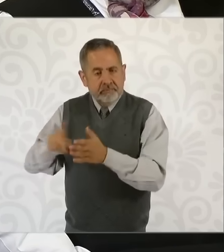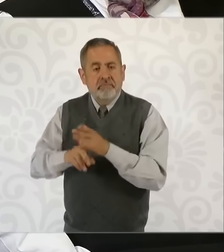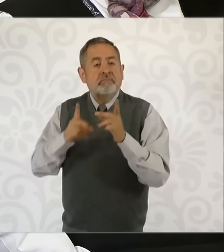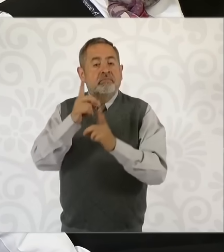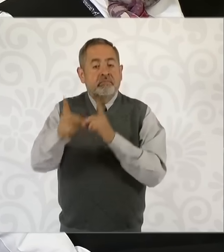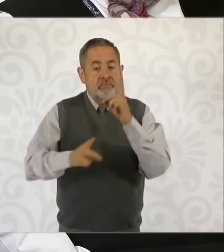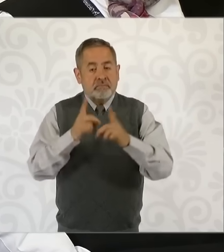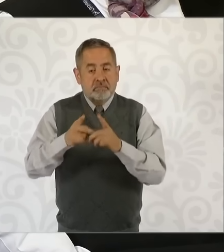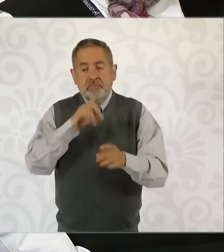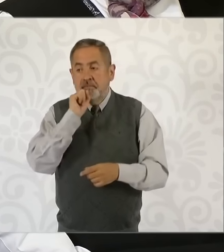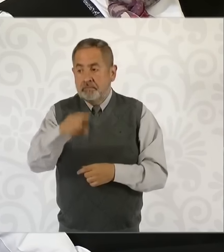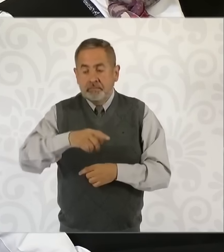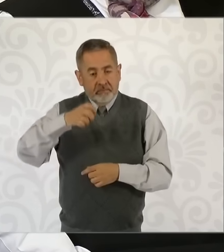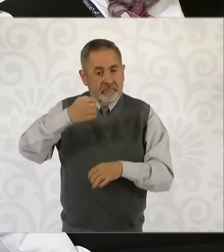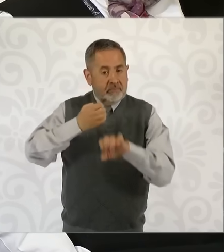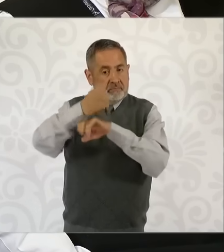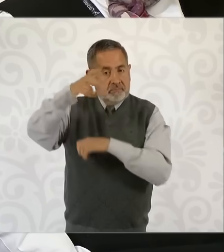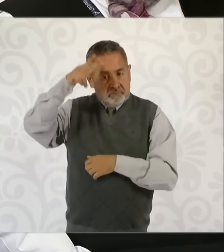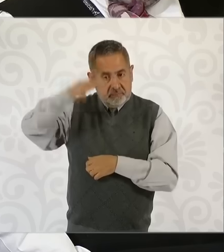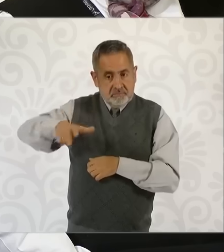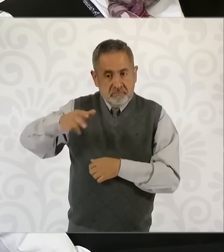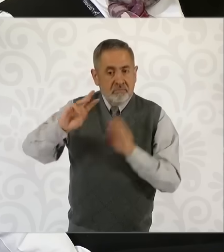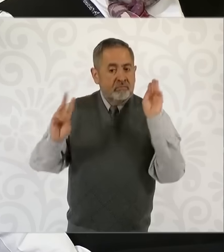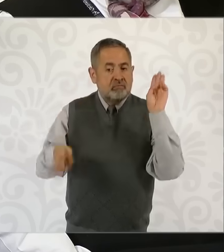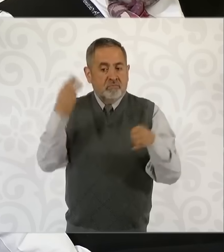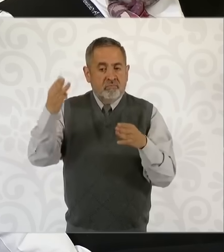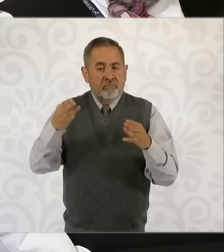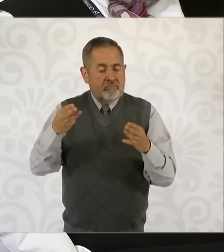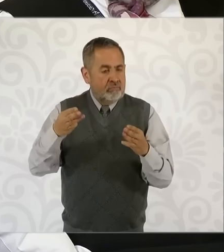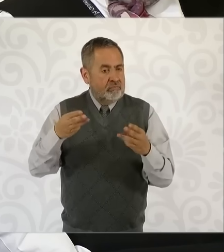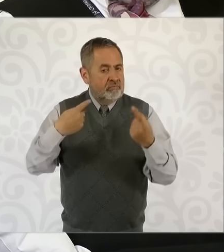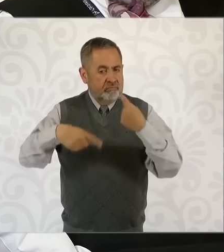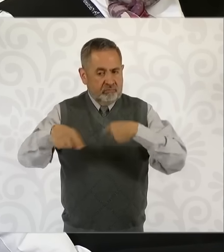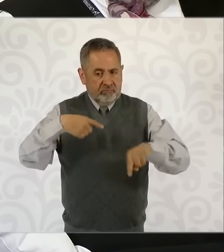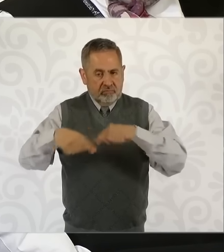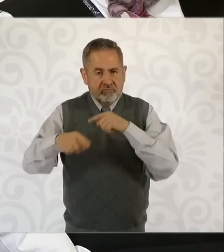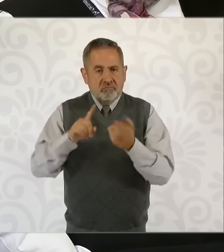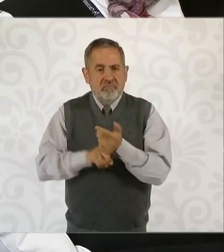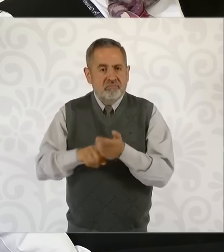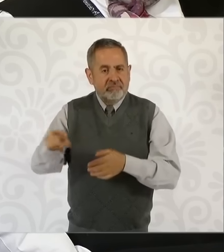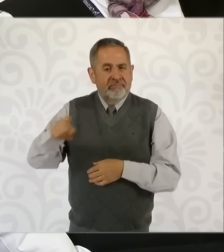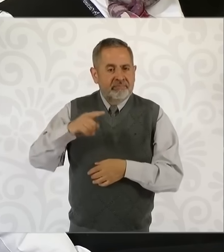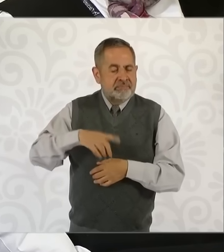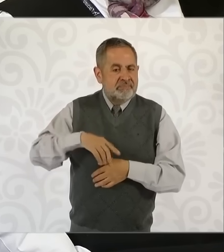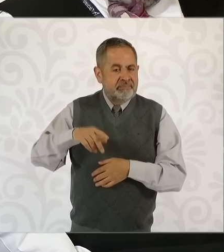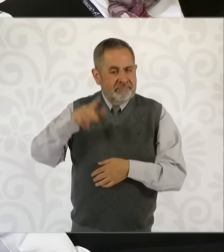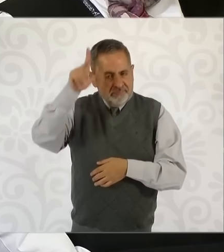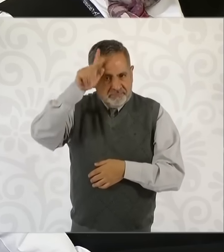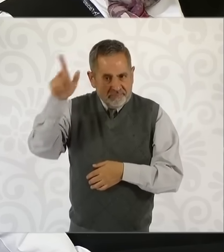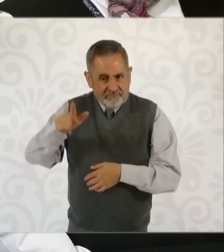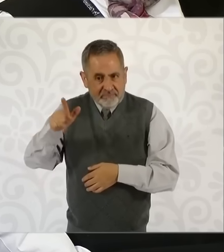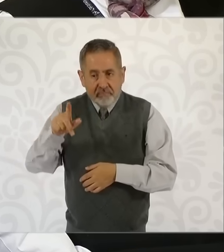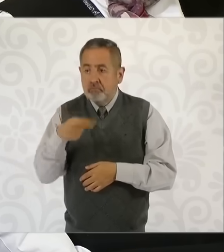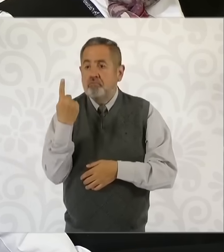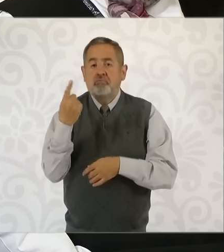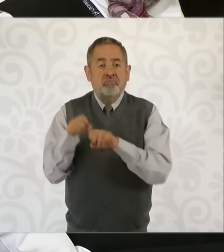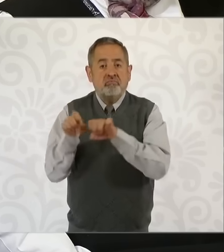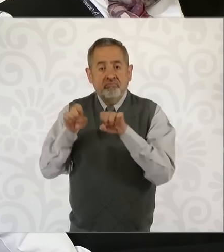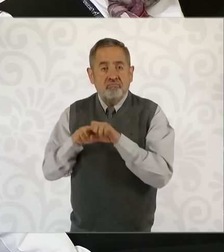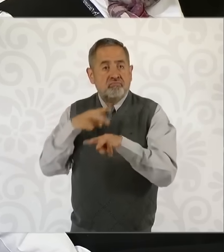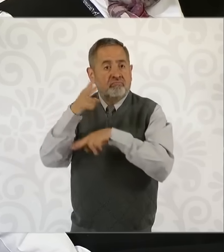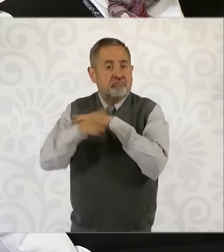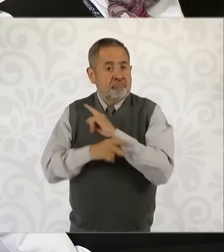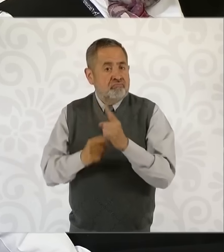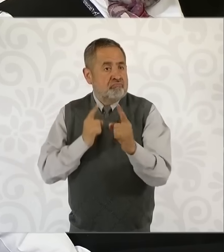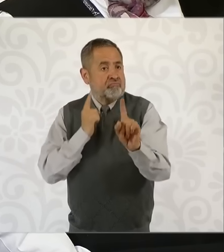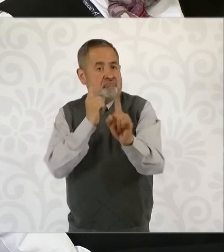de Hidalgo, en el Mundial de Clubes 2025, los Tuzos del Pachuca es el único equipo que estará participando. Saber si la